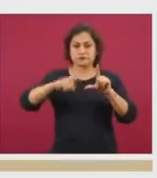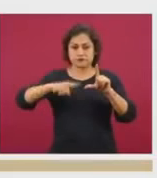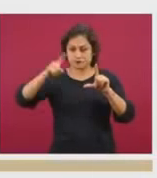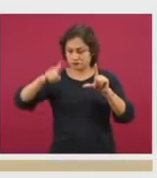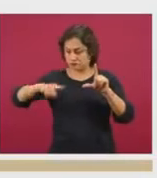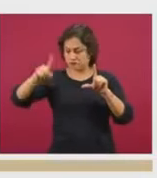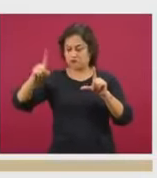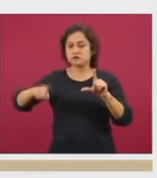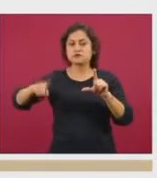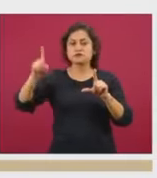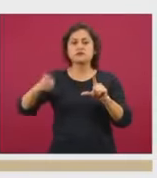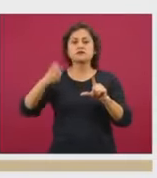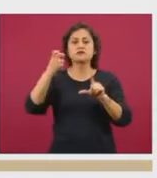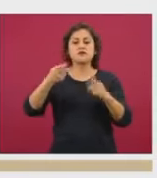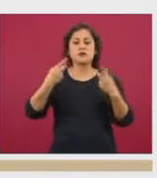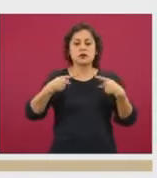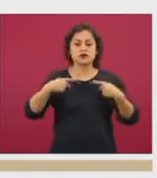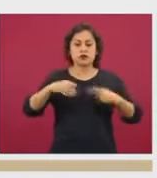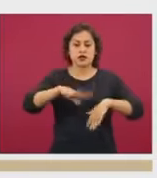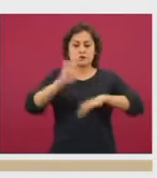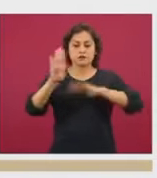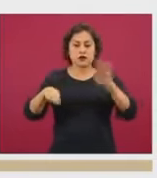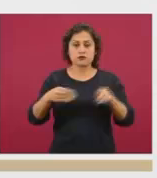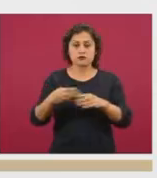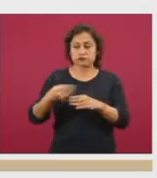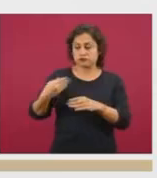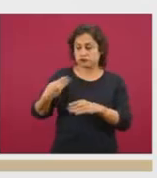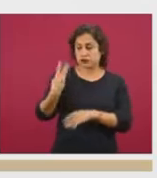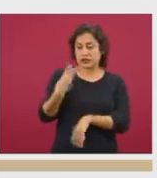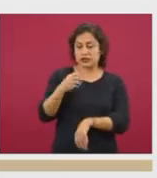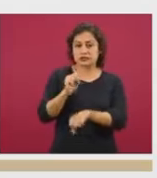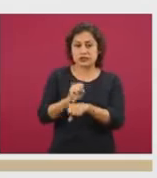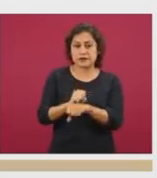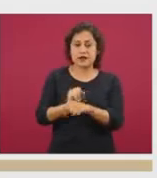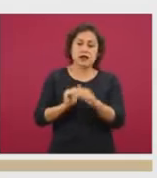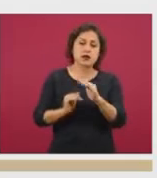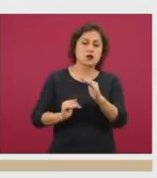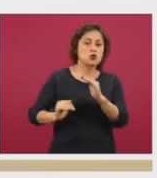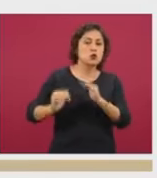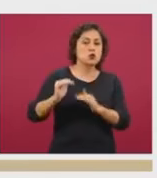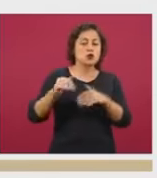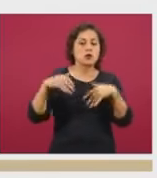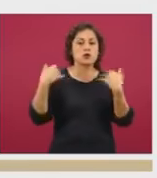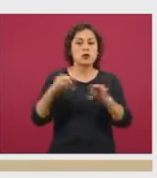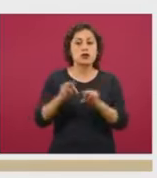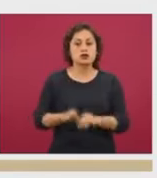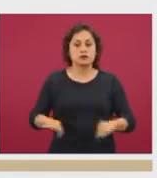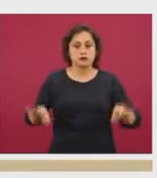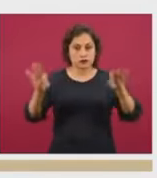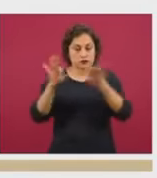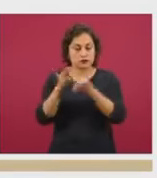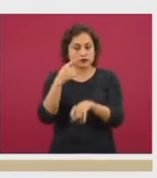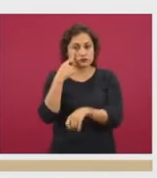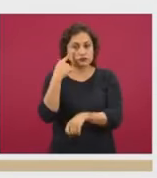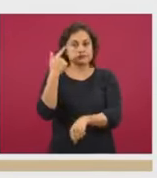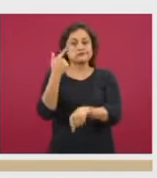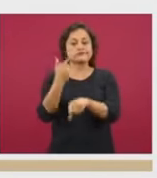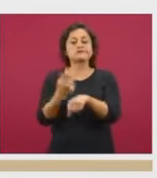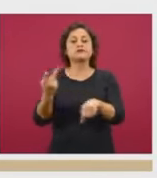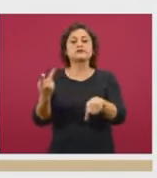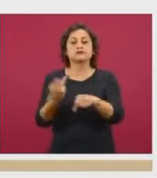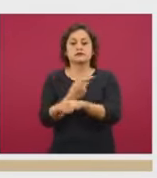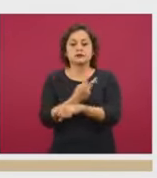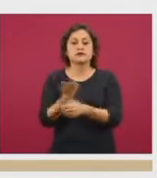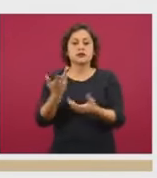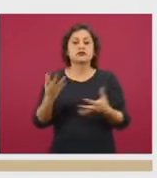de mortalidad, y realmente en las últimas 3 semanas ha tenido un ascenso muy importante, ¿no?, que se vio pues, realmente también acompañado